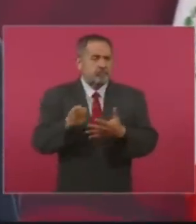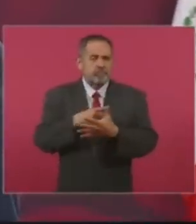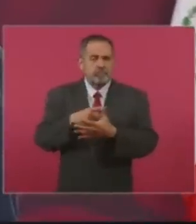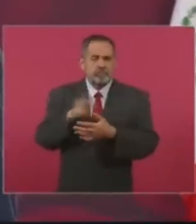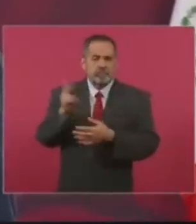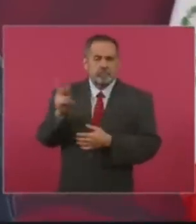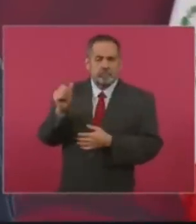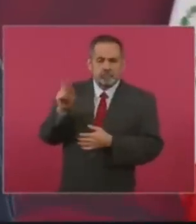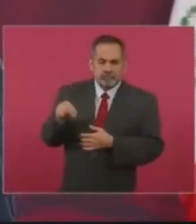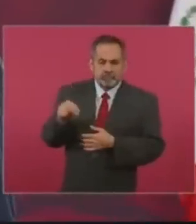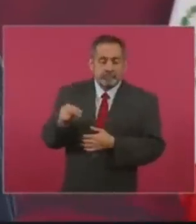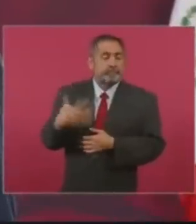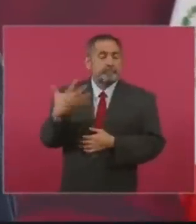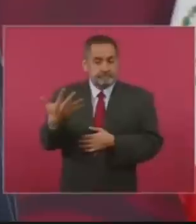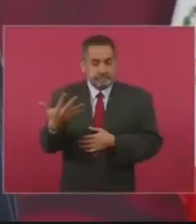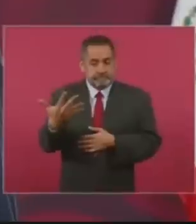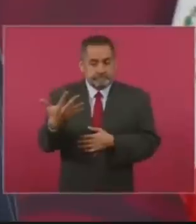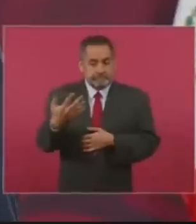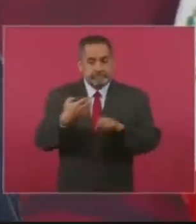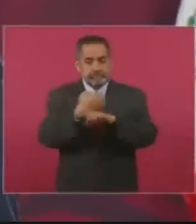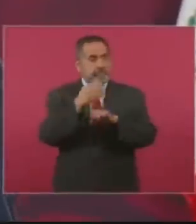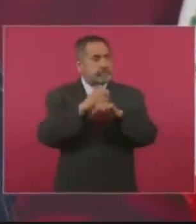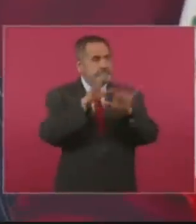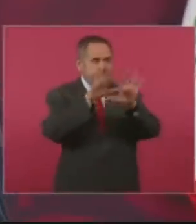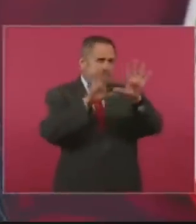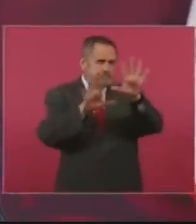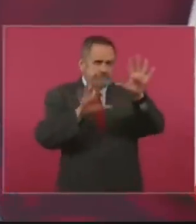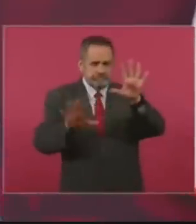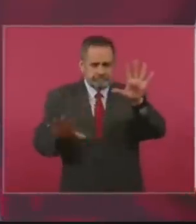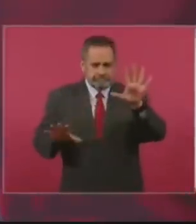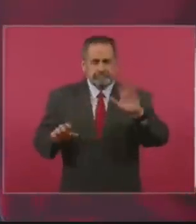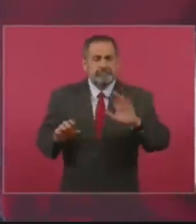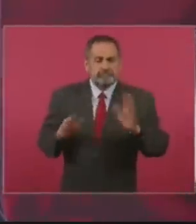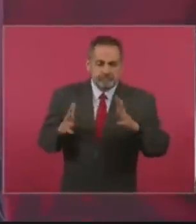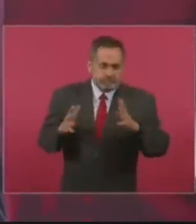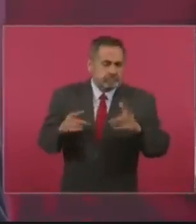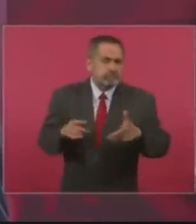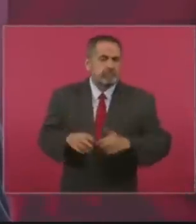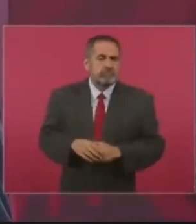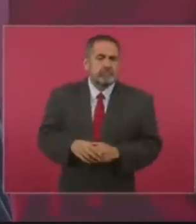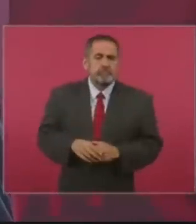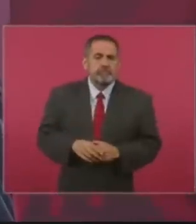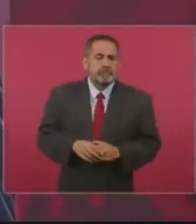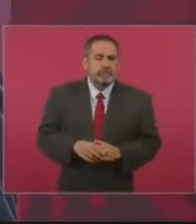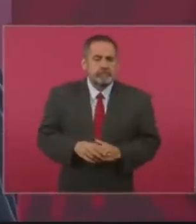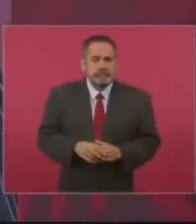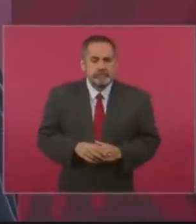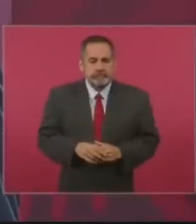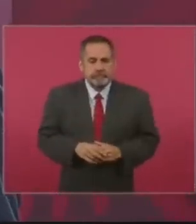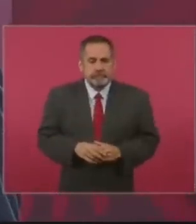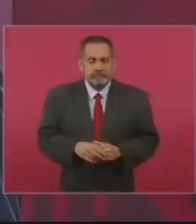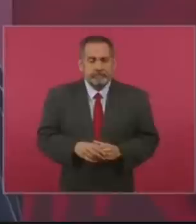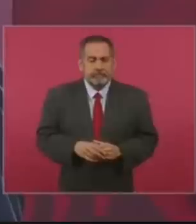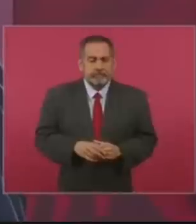y el pan cinco resista o sea